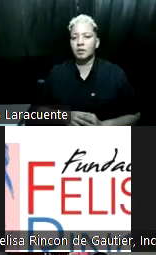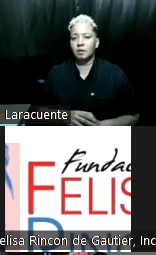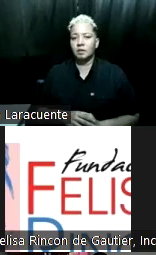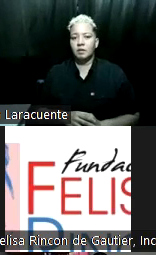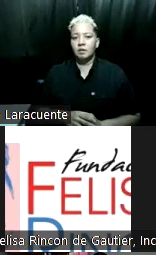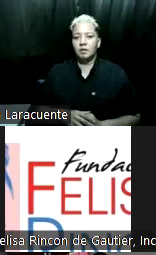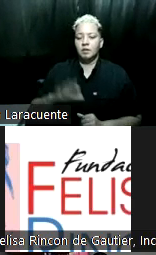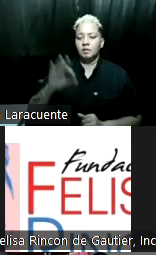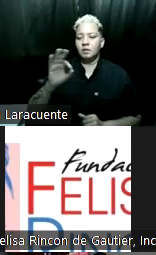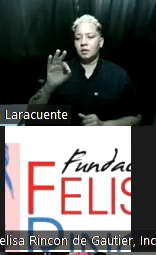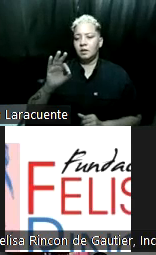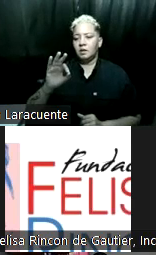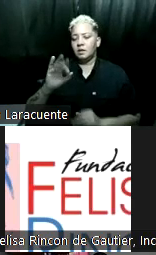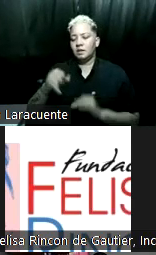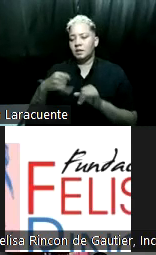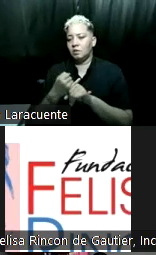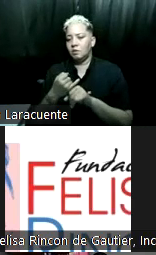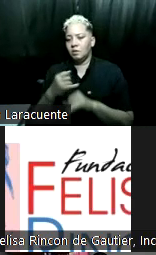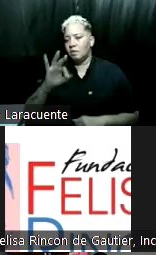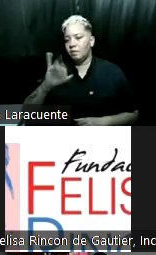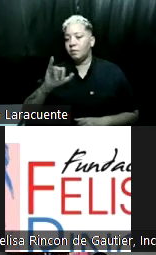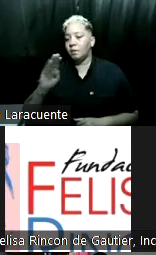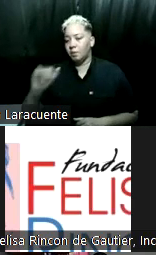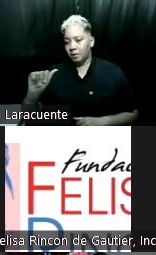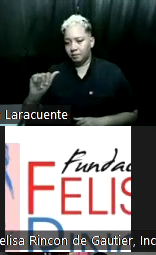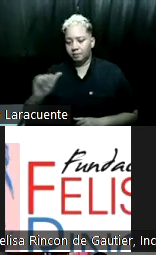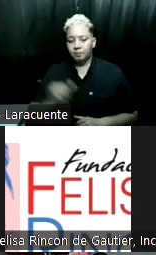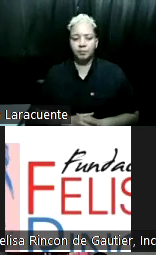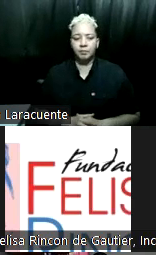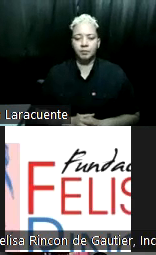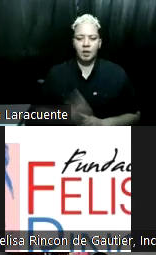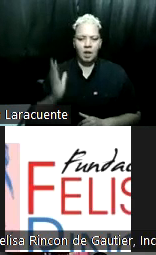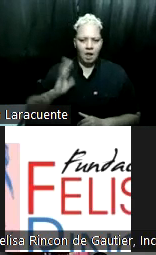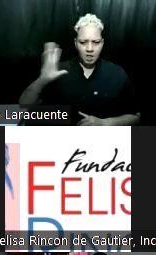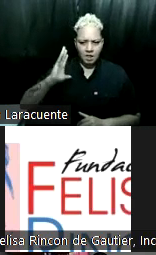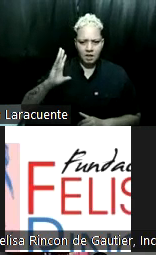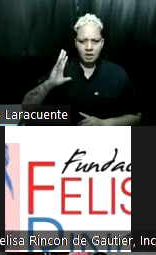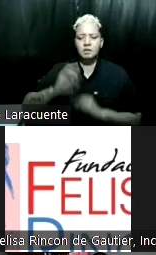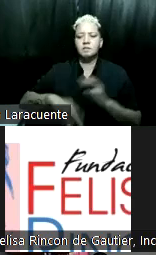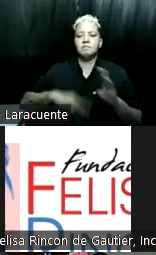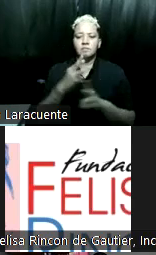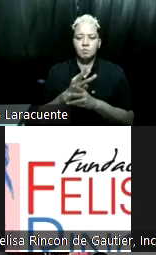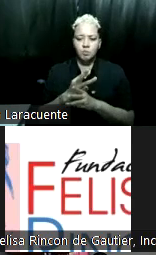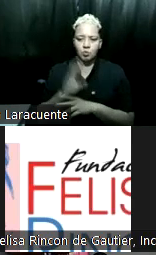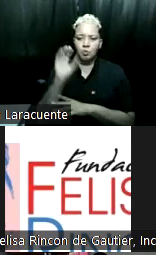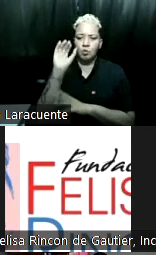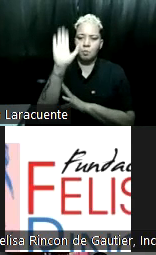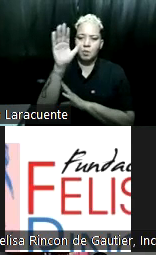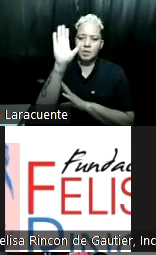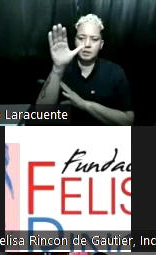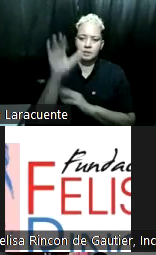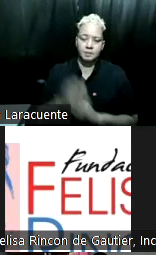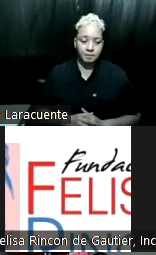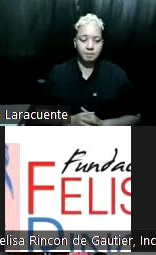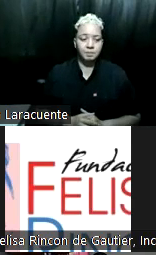Internacional de Baloncesto Aficionado, FIBA, mejor conocido en aquellos tiempos como Mundo Básquet. Aunque